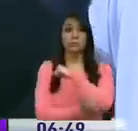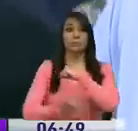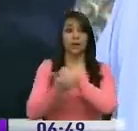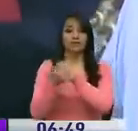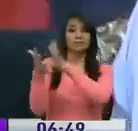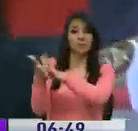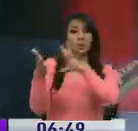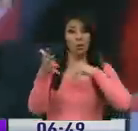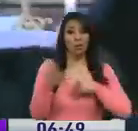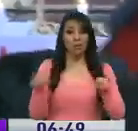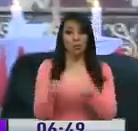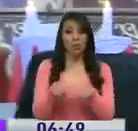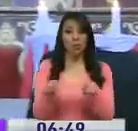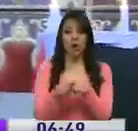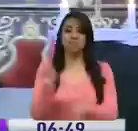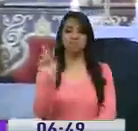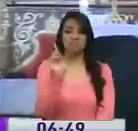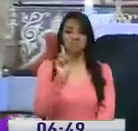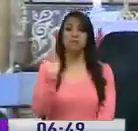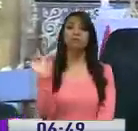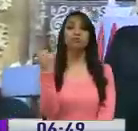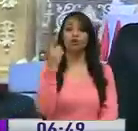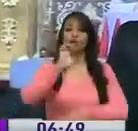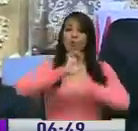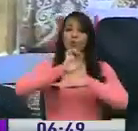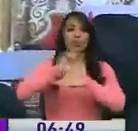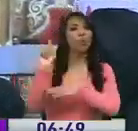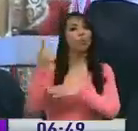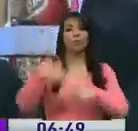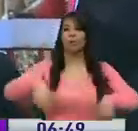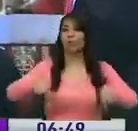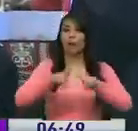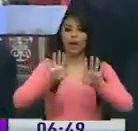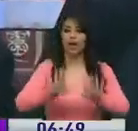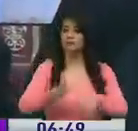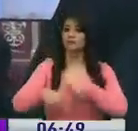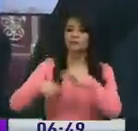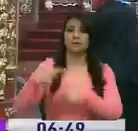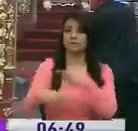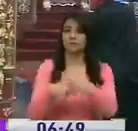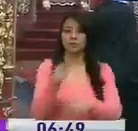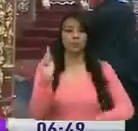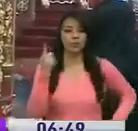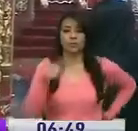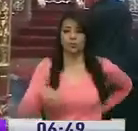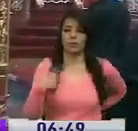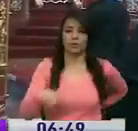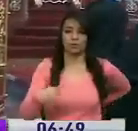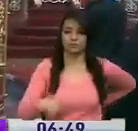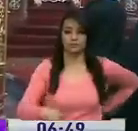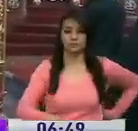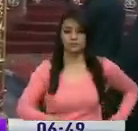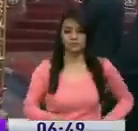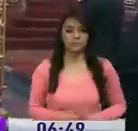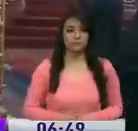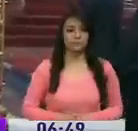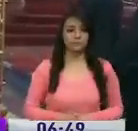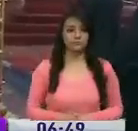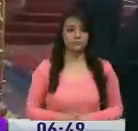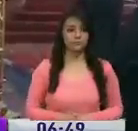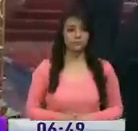retomar esta ceremonia se conoce que en el Ecuador Es el único lugar donde se conserve esta tradición informó Javier